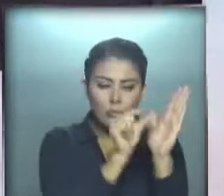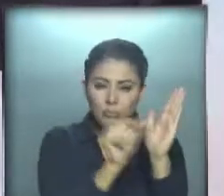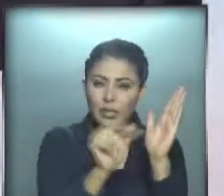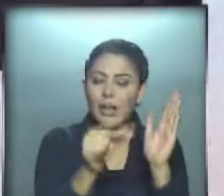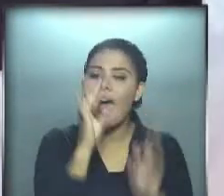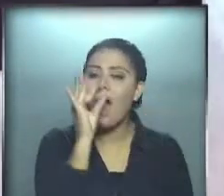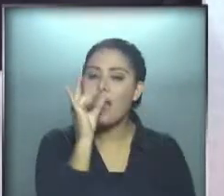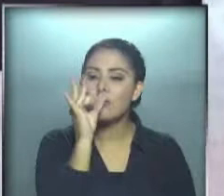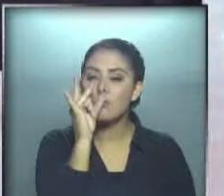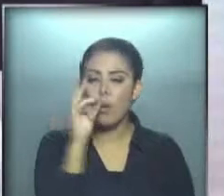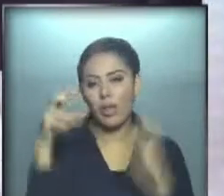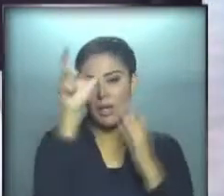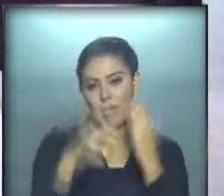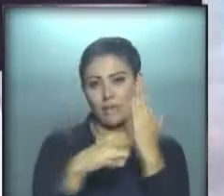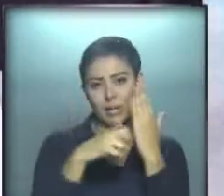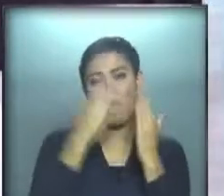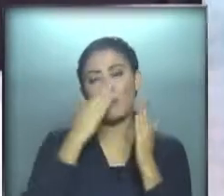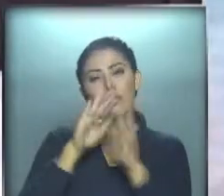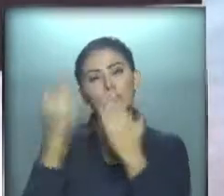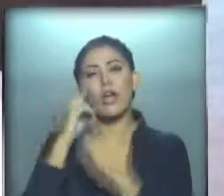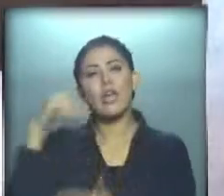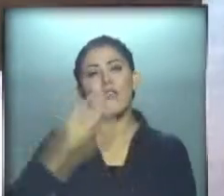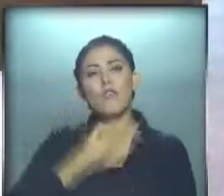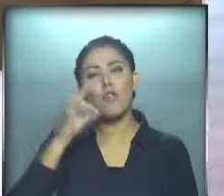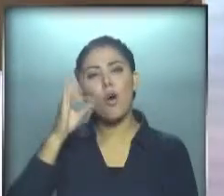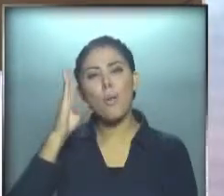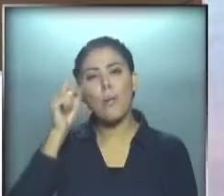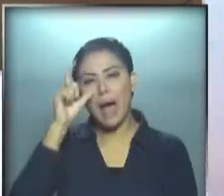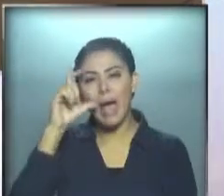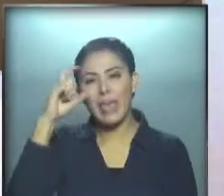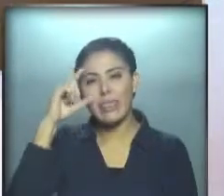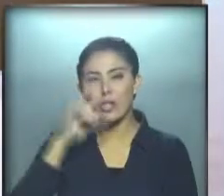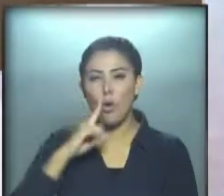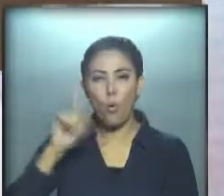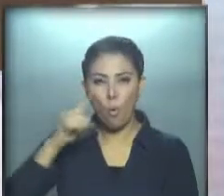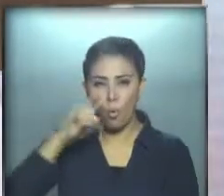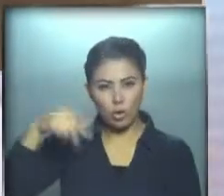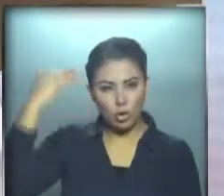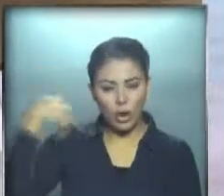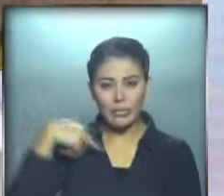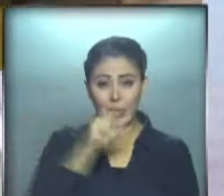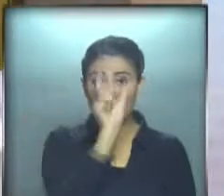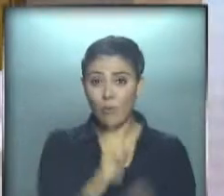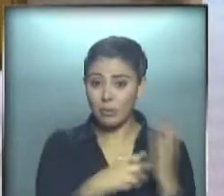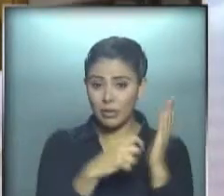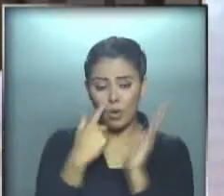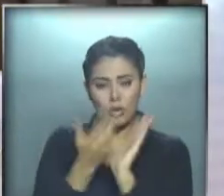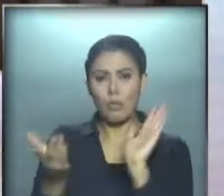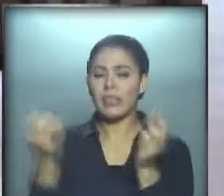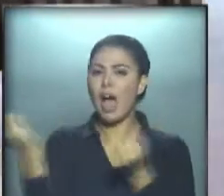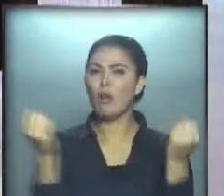que el fiscal Campagnoli, en una nota de Infobae el último 10 de junio pasado, se muestra en un coche